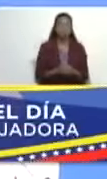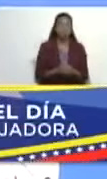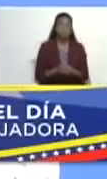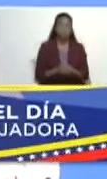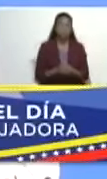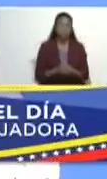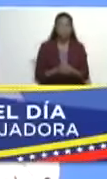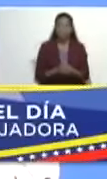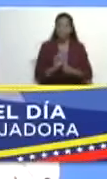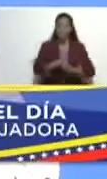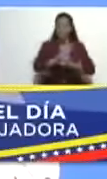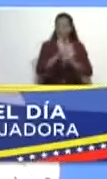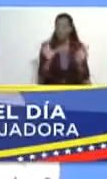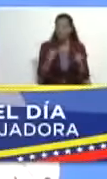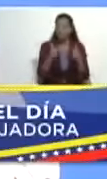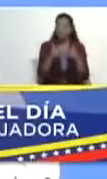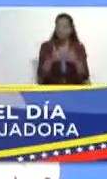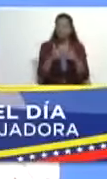¿Ah?